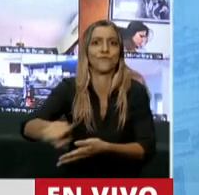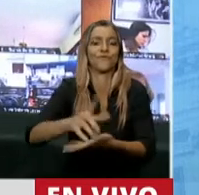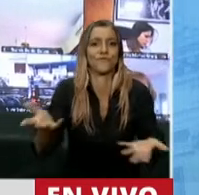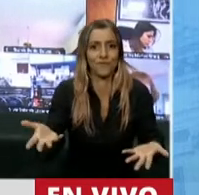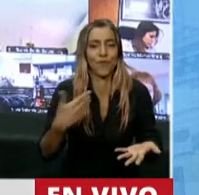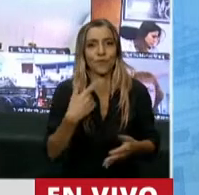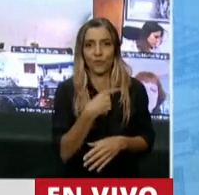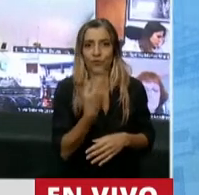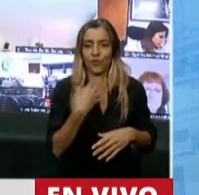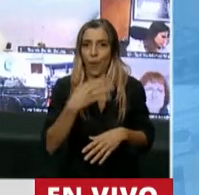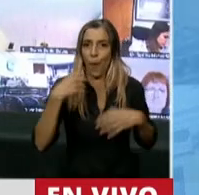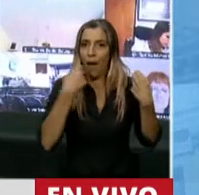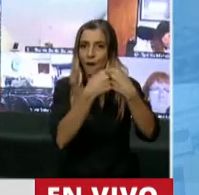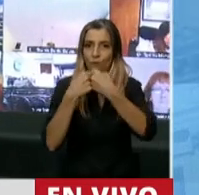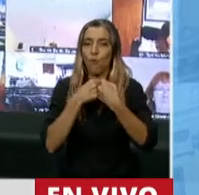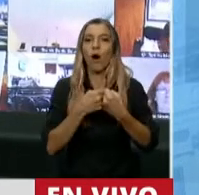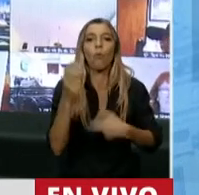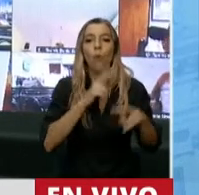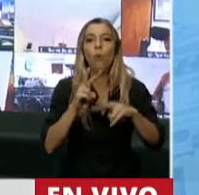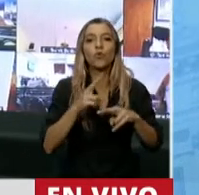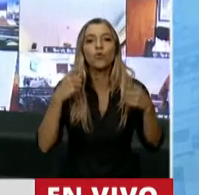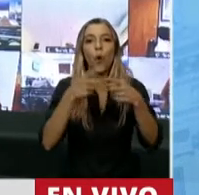consensuada a ver cómo superamos esta situación.